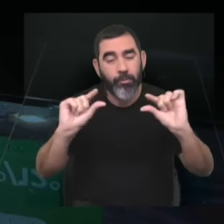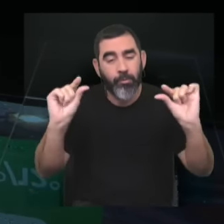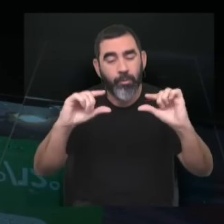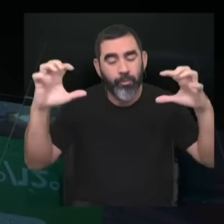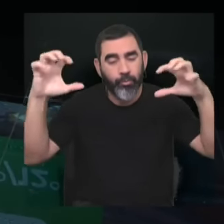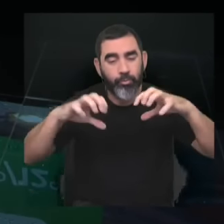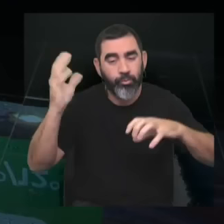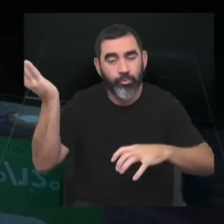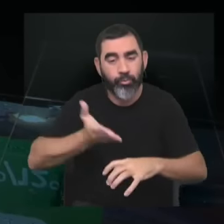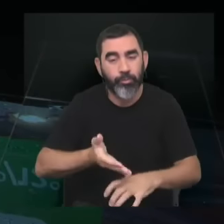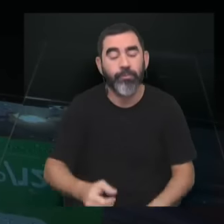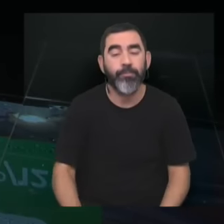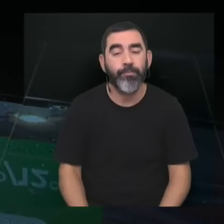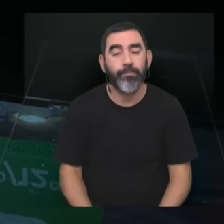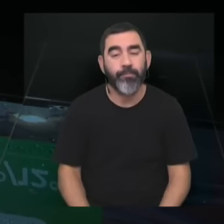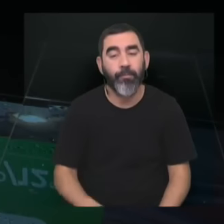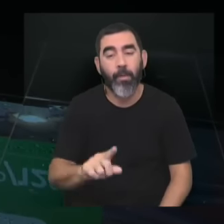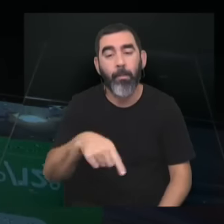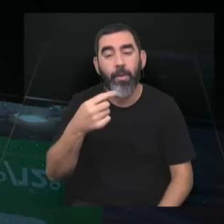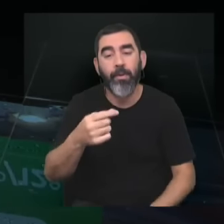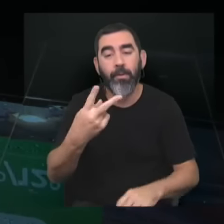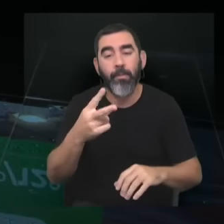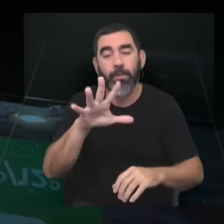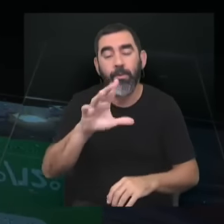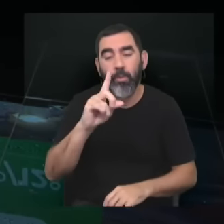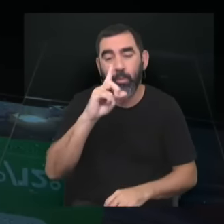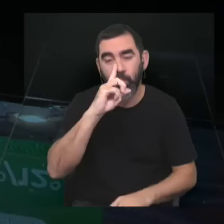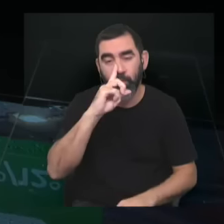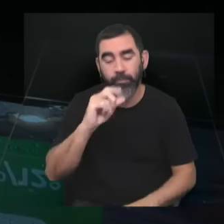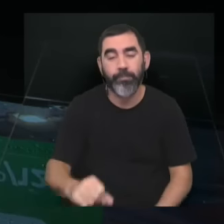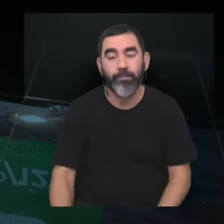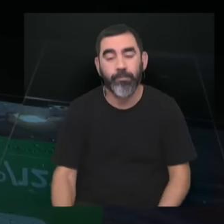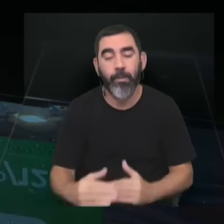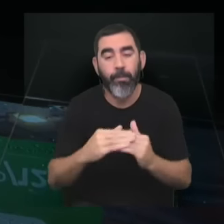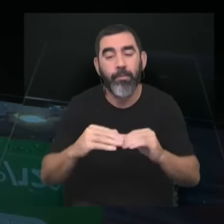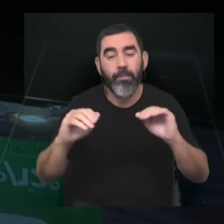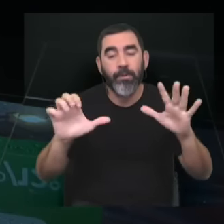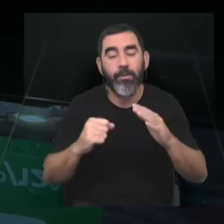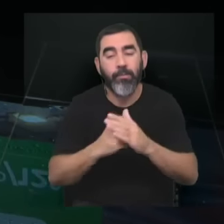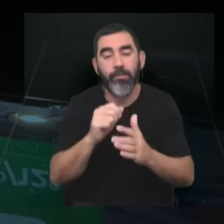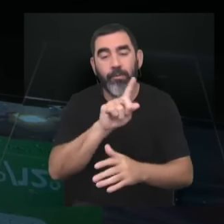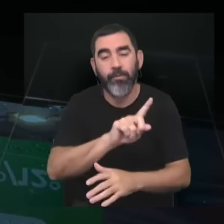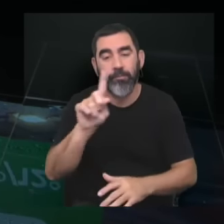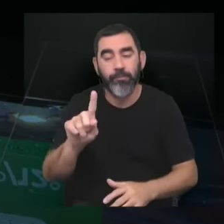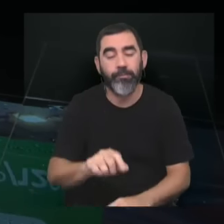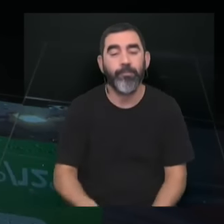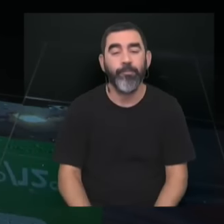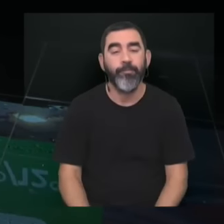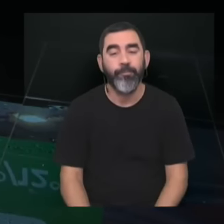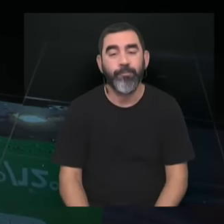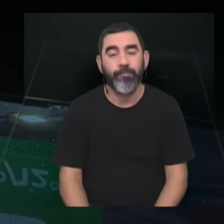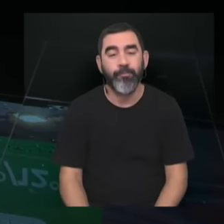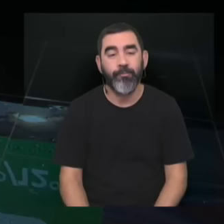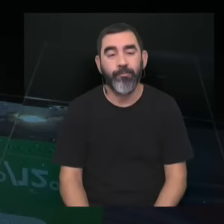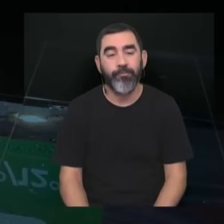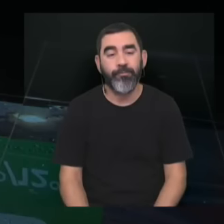probabilidad de precipitaciones Qué pasará mañana 25 de junio las temperaturas aún un poco más frías 6 y 11 gr